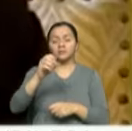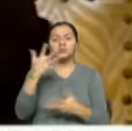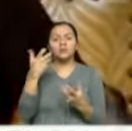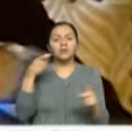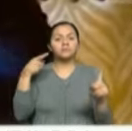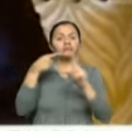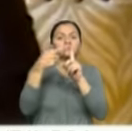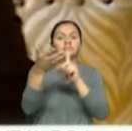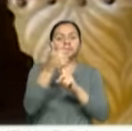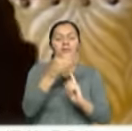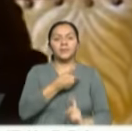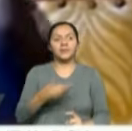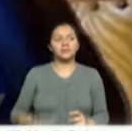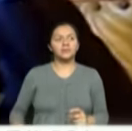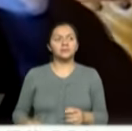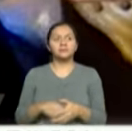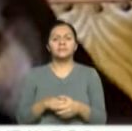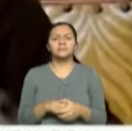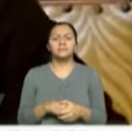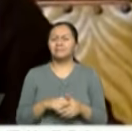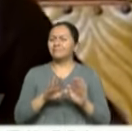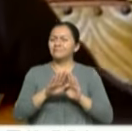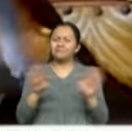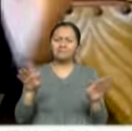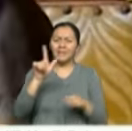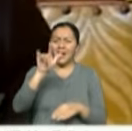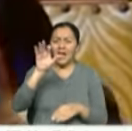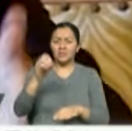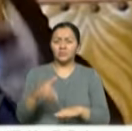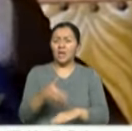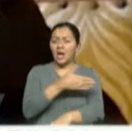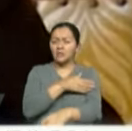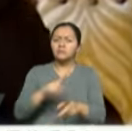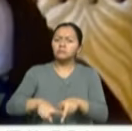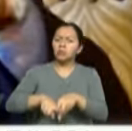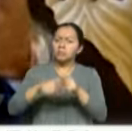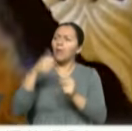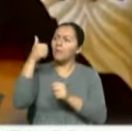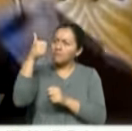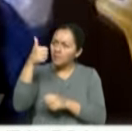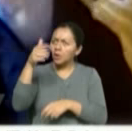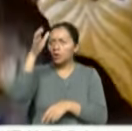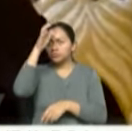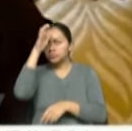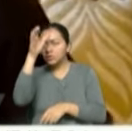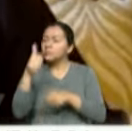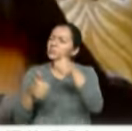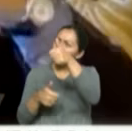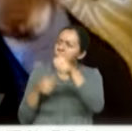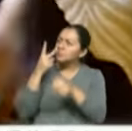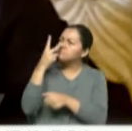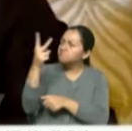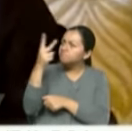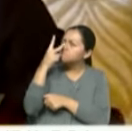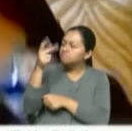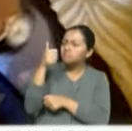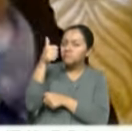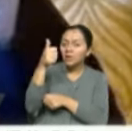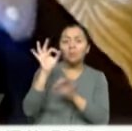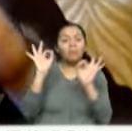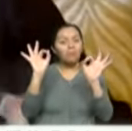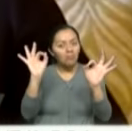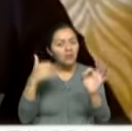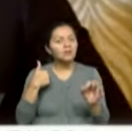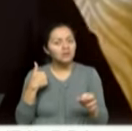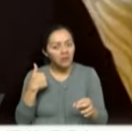presidencia. ¿Cómo ha decaído este pobre hombre? ¿No? Al principio empezó con algunos conceptos interesantes, ideas. En un momento yo dije que bueno,